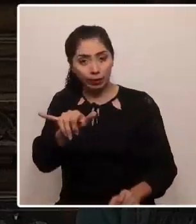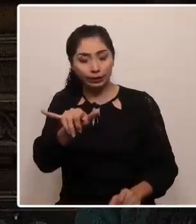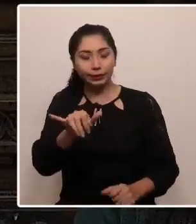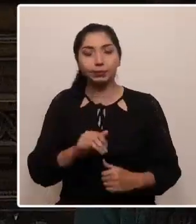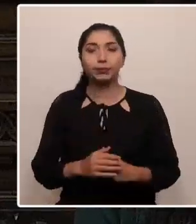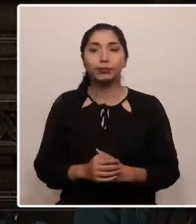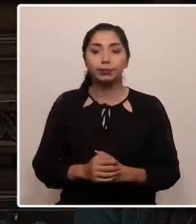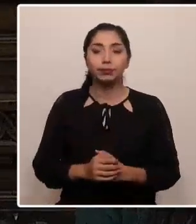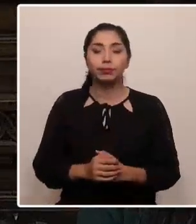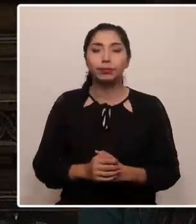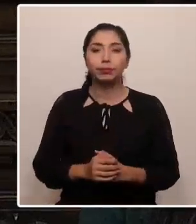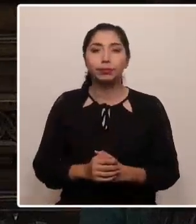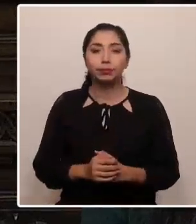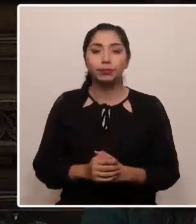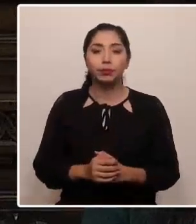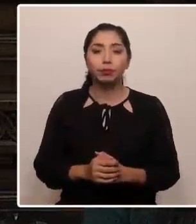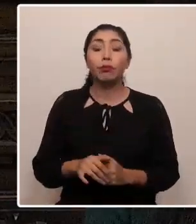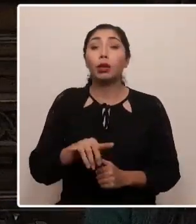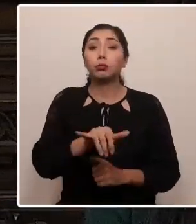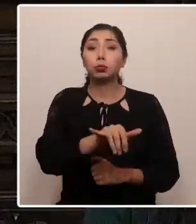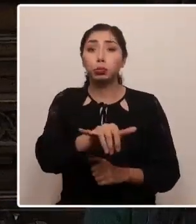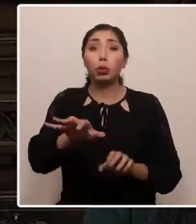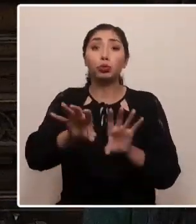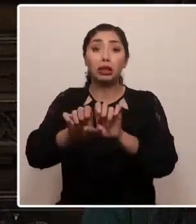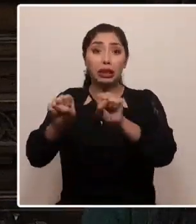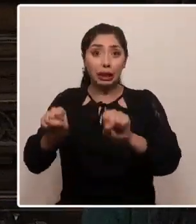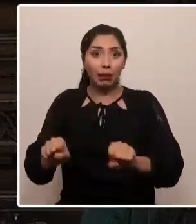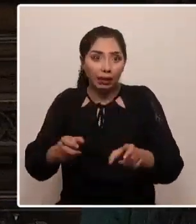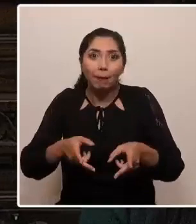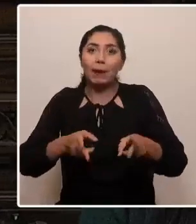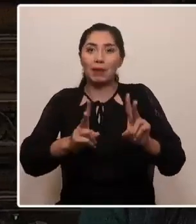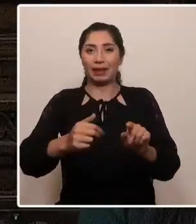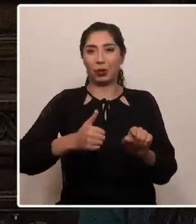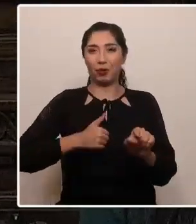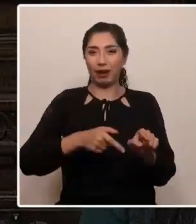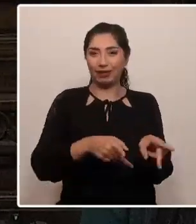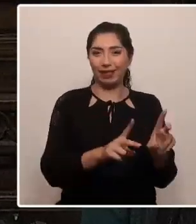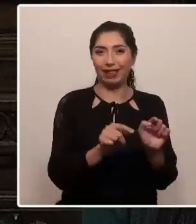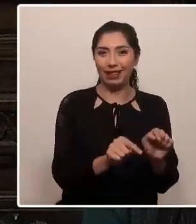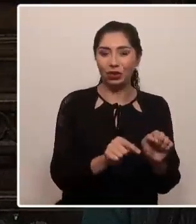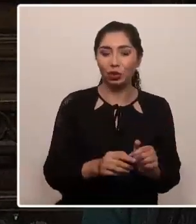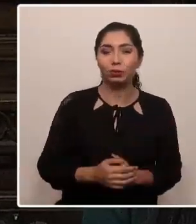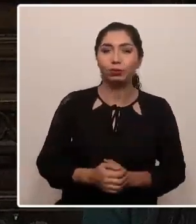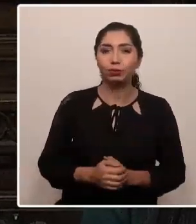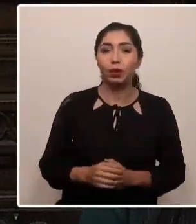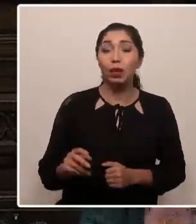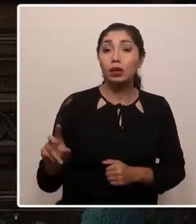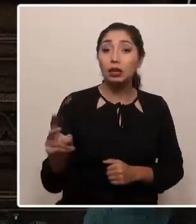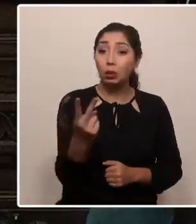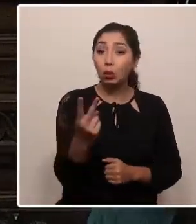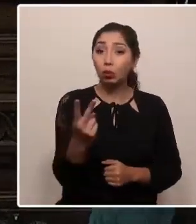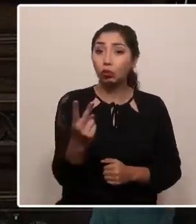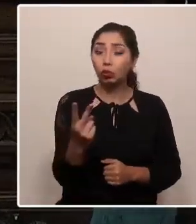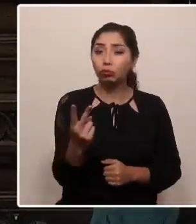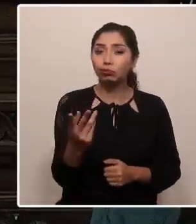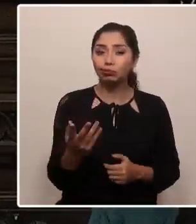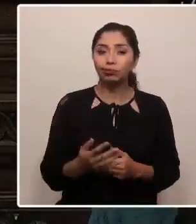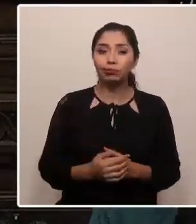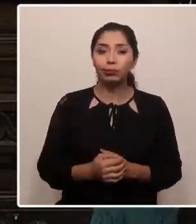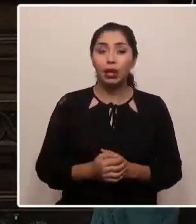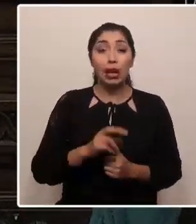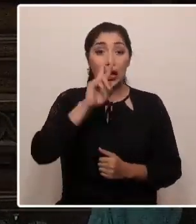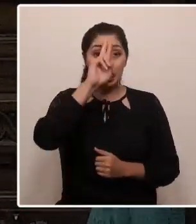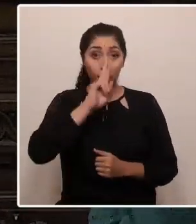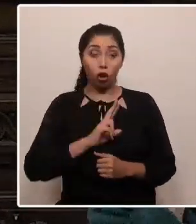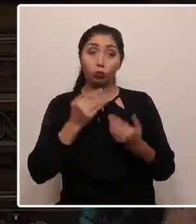y caracterización de un sistema que lo viabiliza. Un segundo elemento común está dado por el rol asignado al